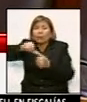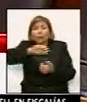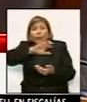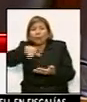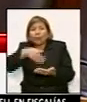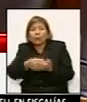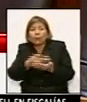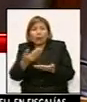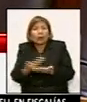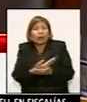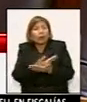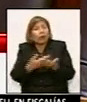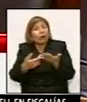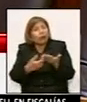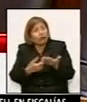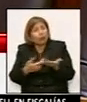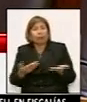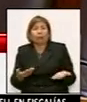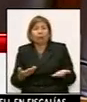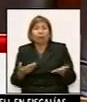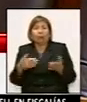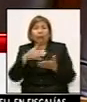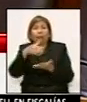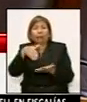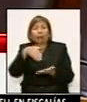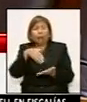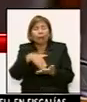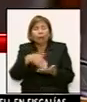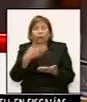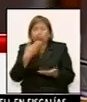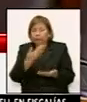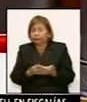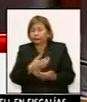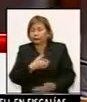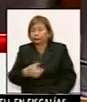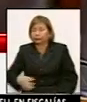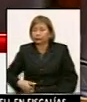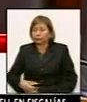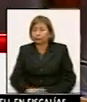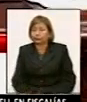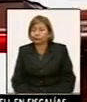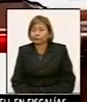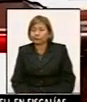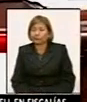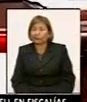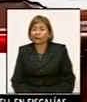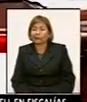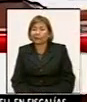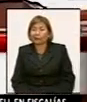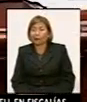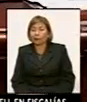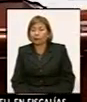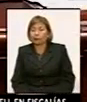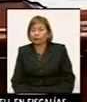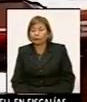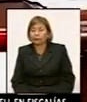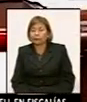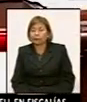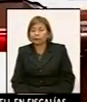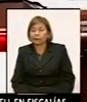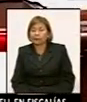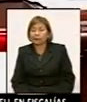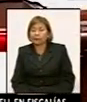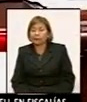de modernización y de descentralización. Gracias, señor presidente. Gracias, congresista. Tiene la palabra el